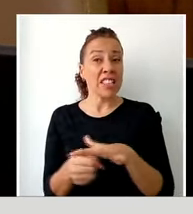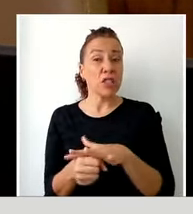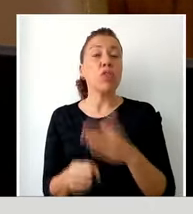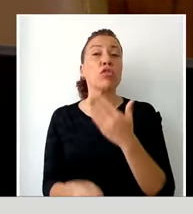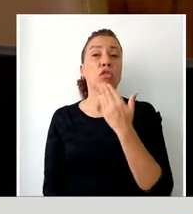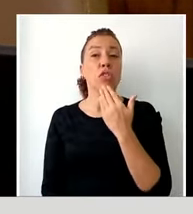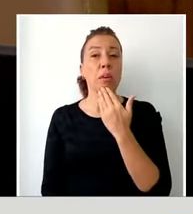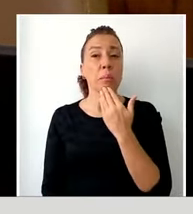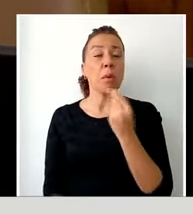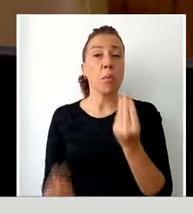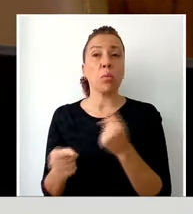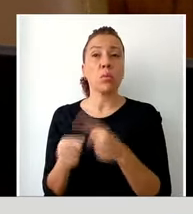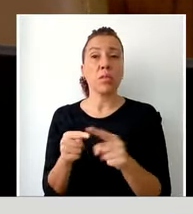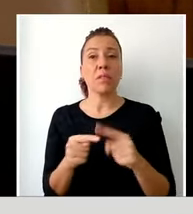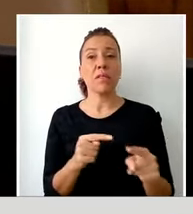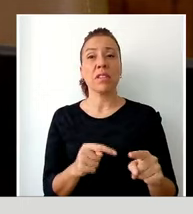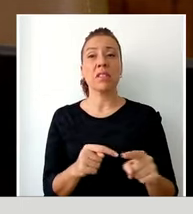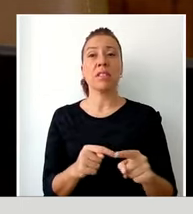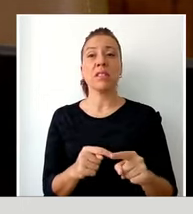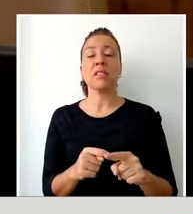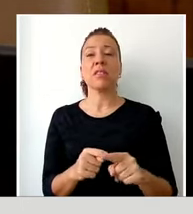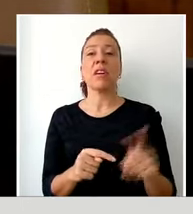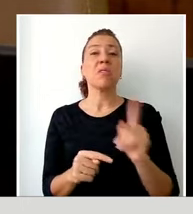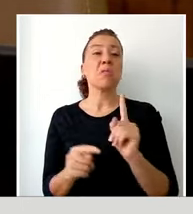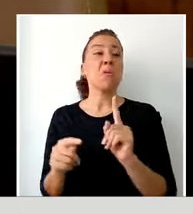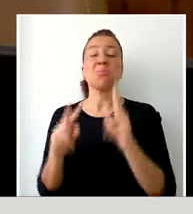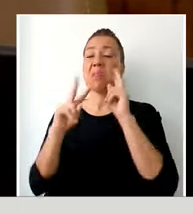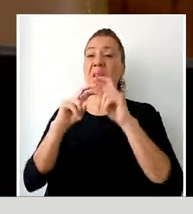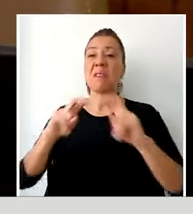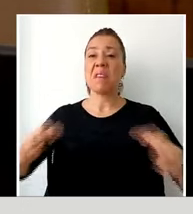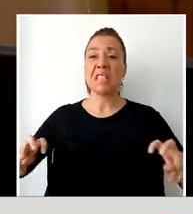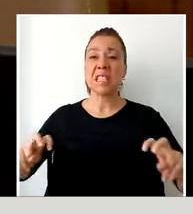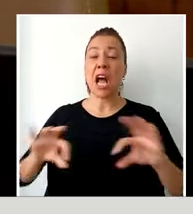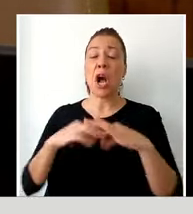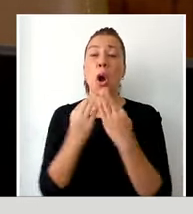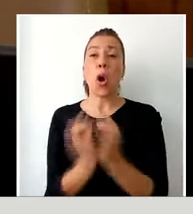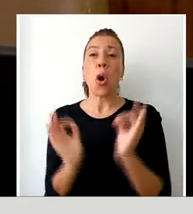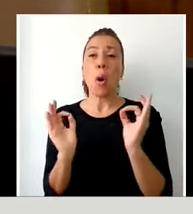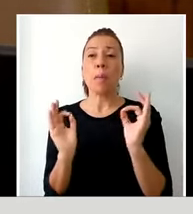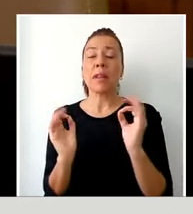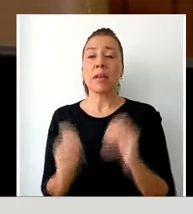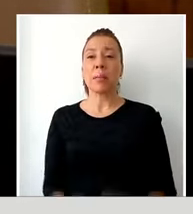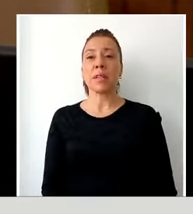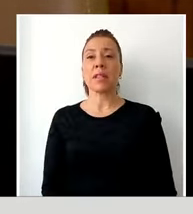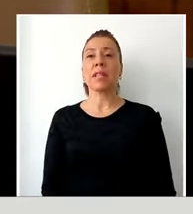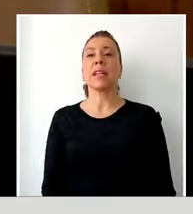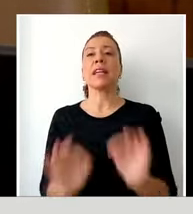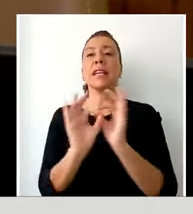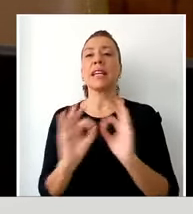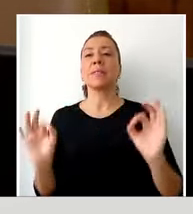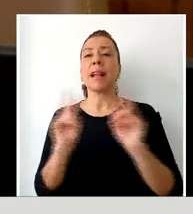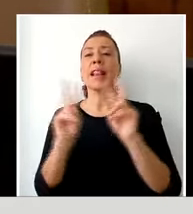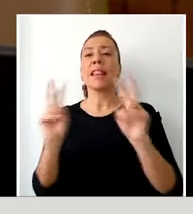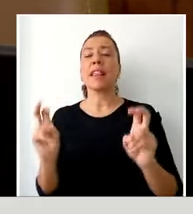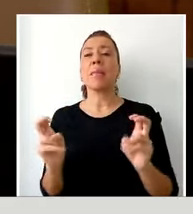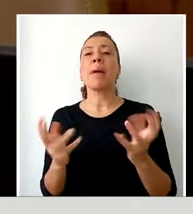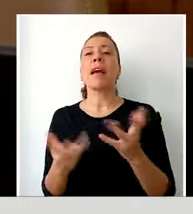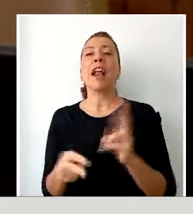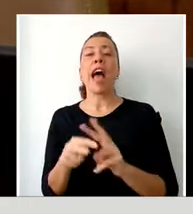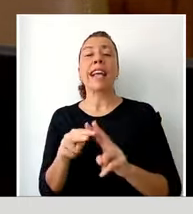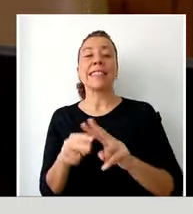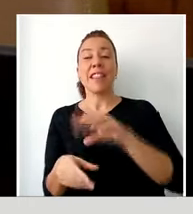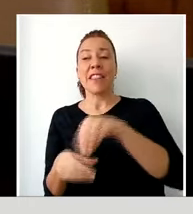veces quedan en hechos no investigados en profundidad especialmente en lo relativo al actuar que las propias instituciones deportivas